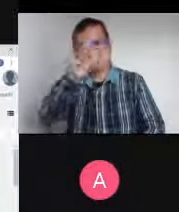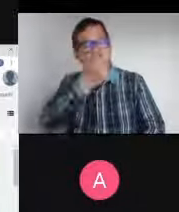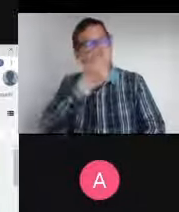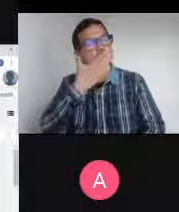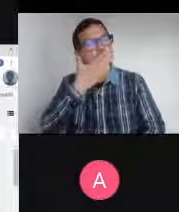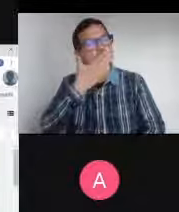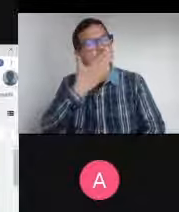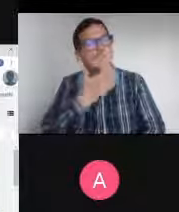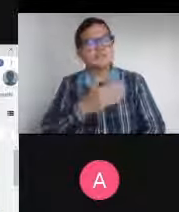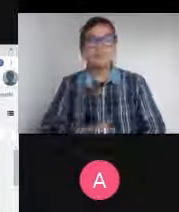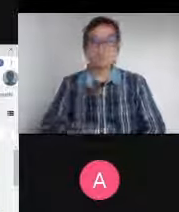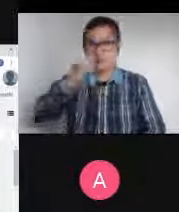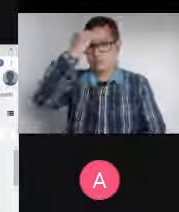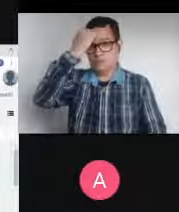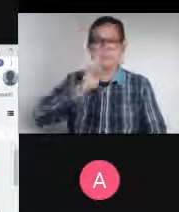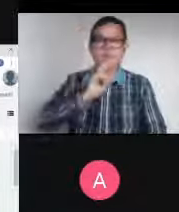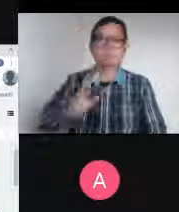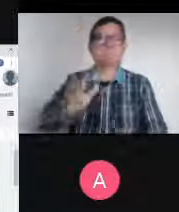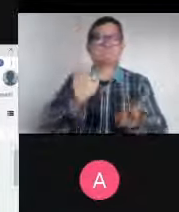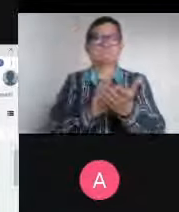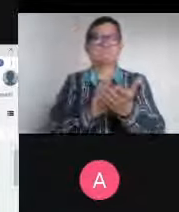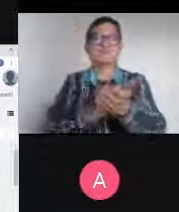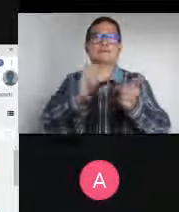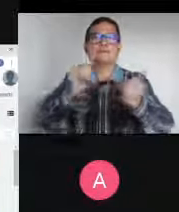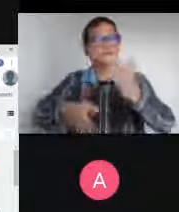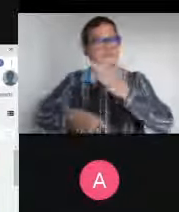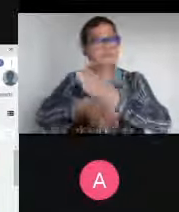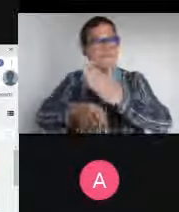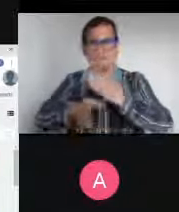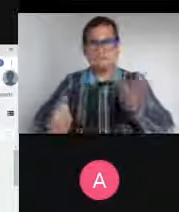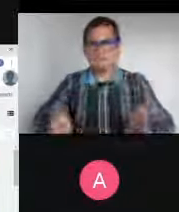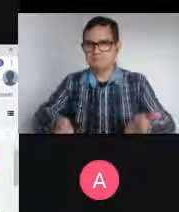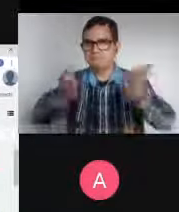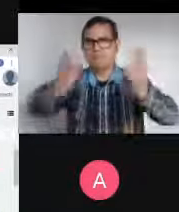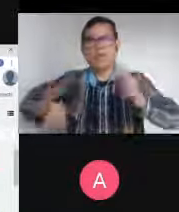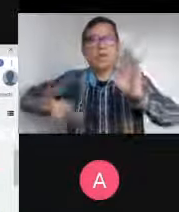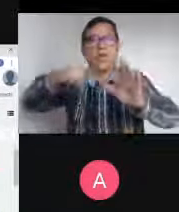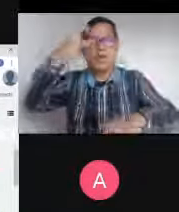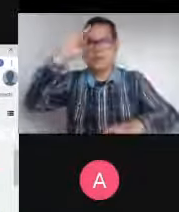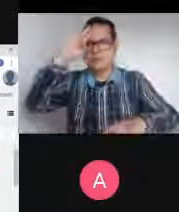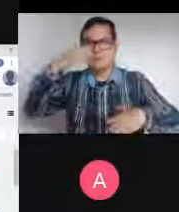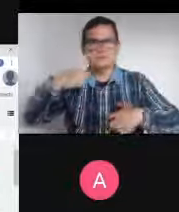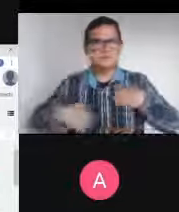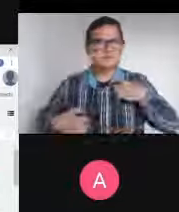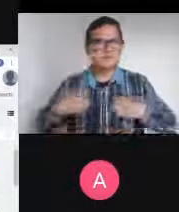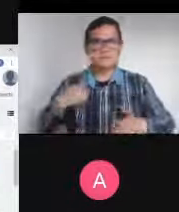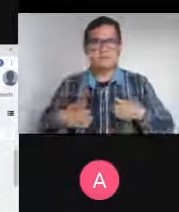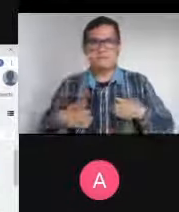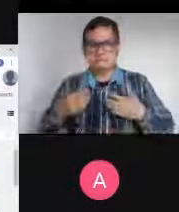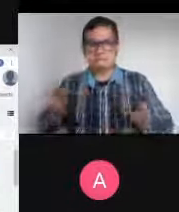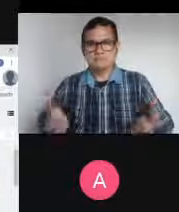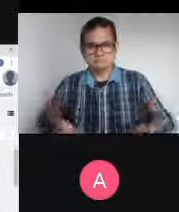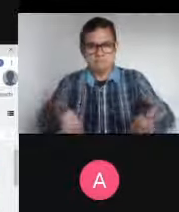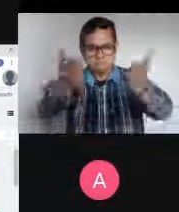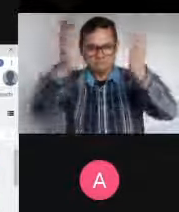Entonces, pues listo, ¿no? Entonces, manos a la obra. Igual recuerden que cualquier inquietud, yo voy a estar acá al pendiente de las novedades que se